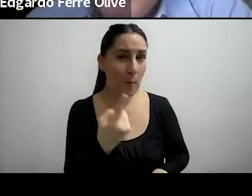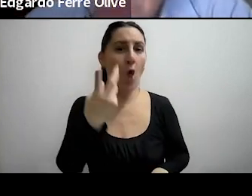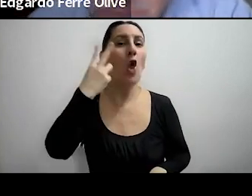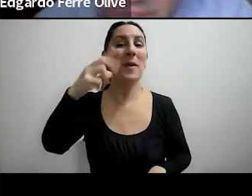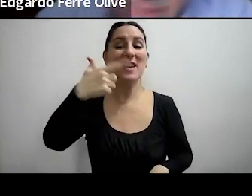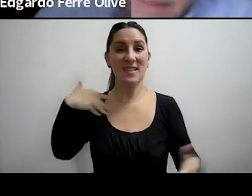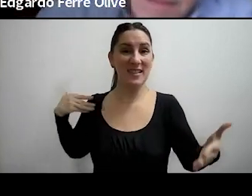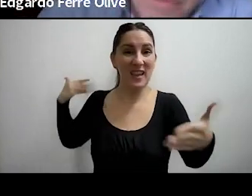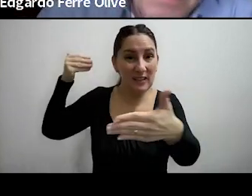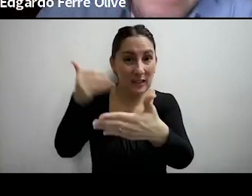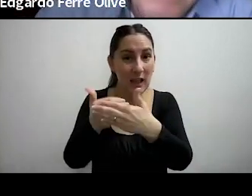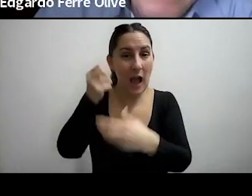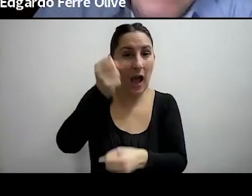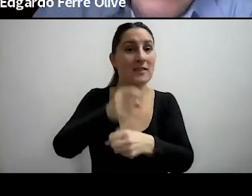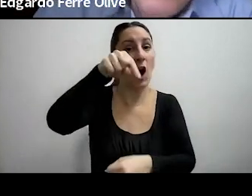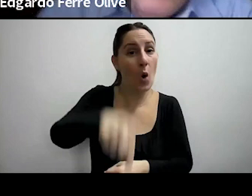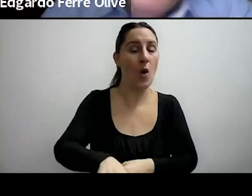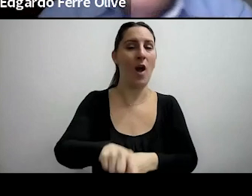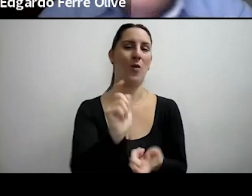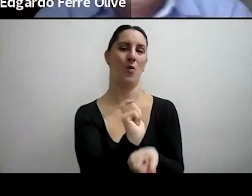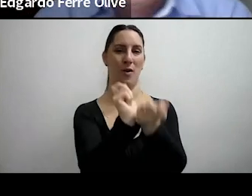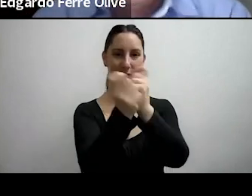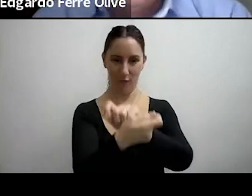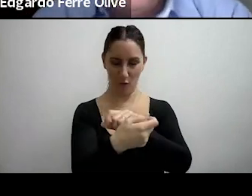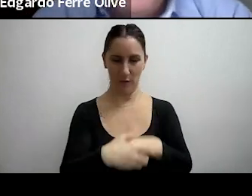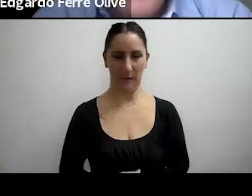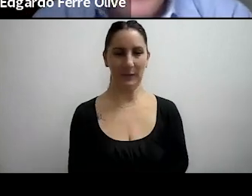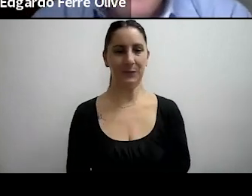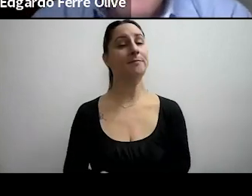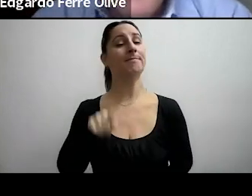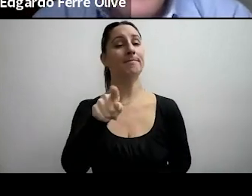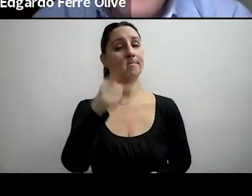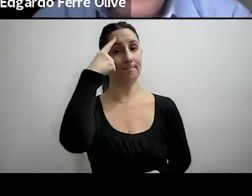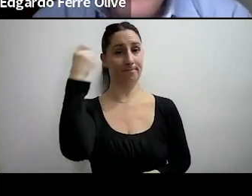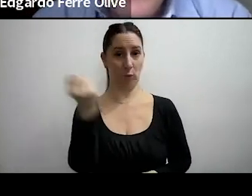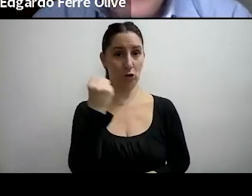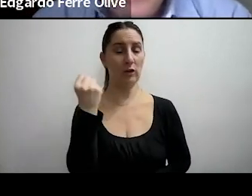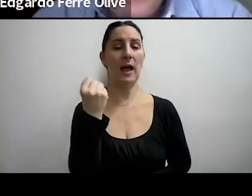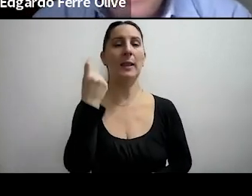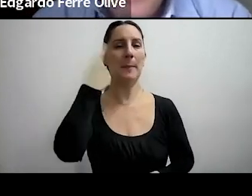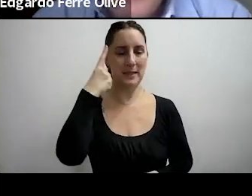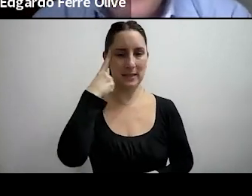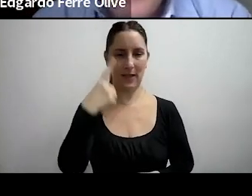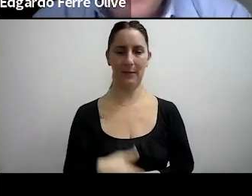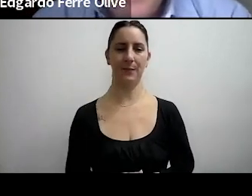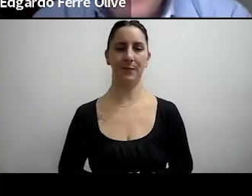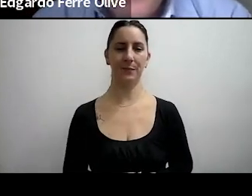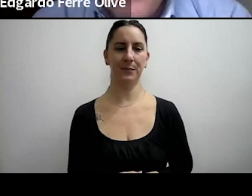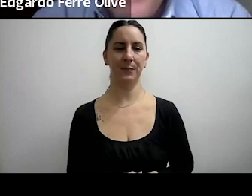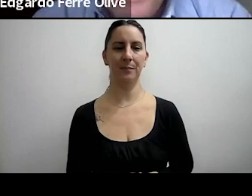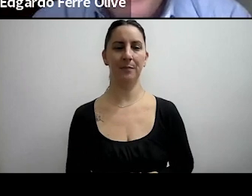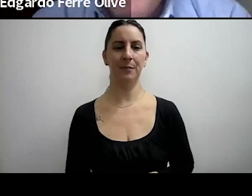se dictó esta reforma. Entonces acá lo que hay que tener en cuenta que es importante es que